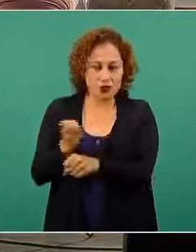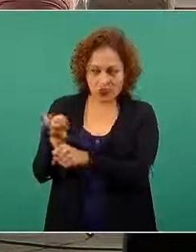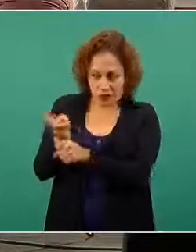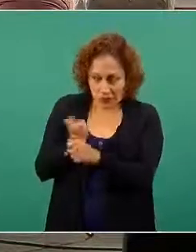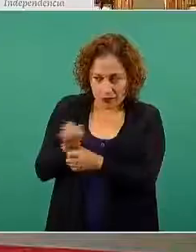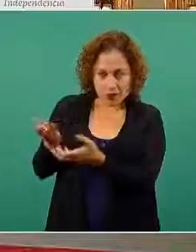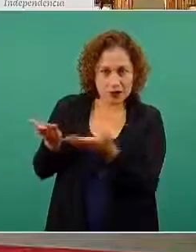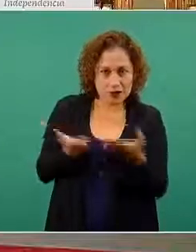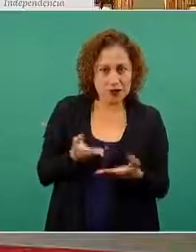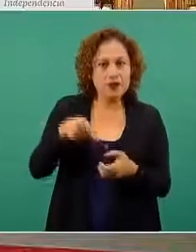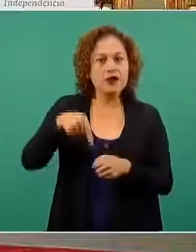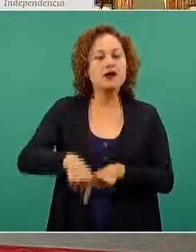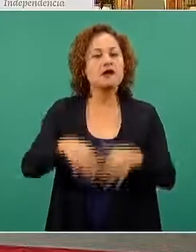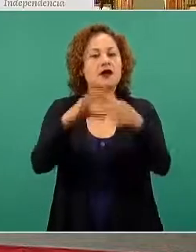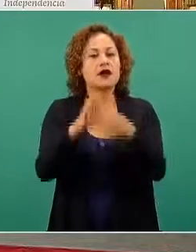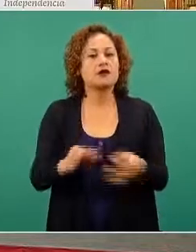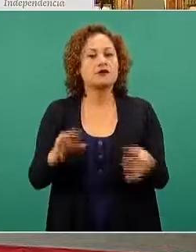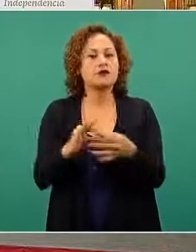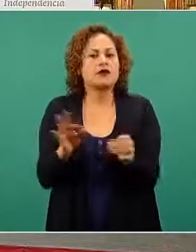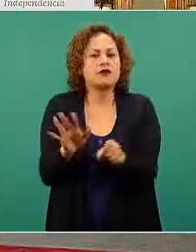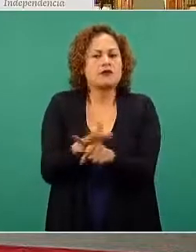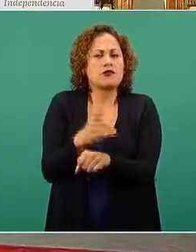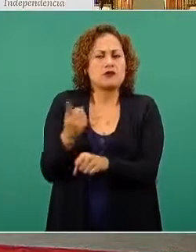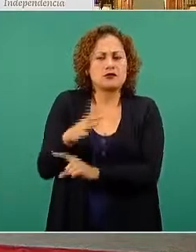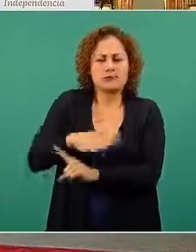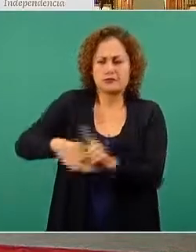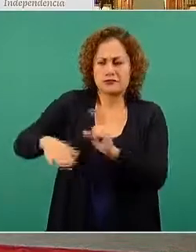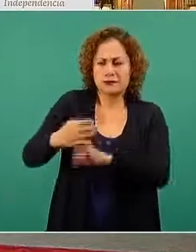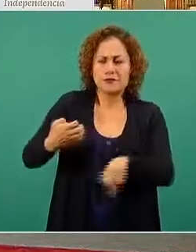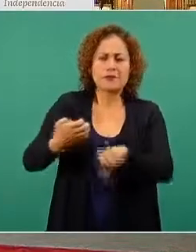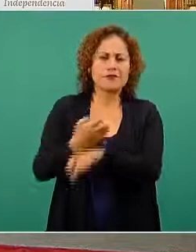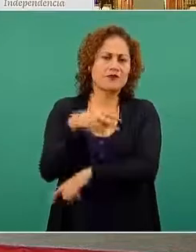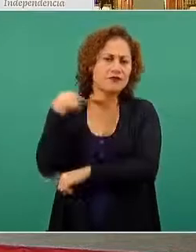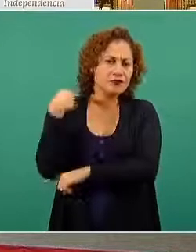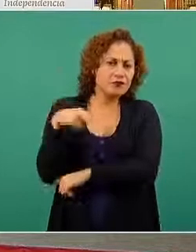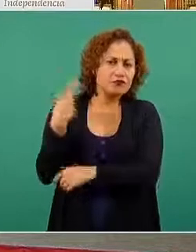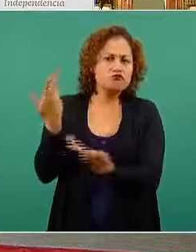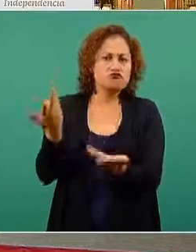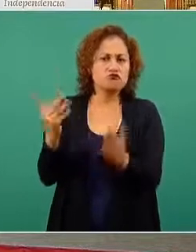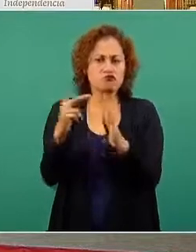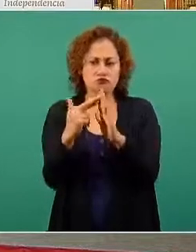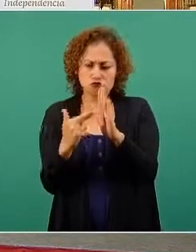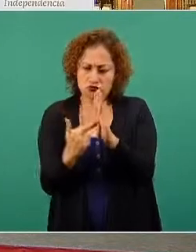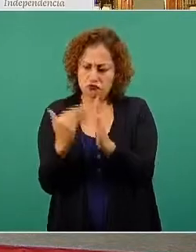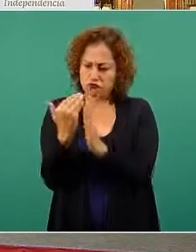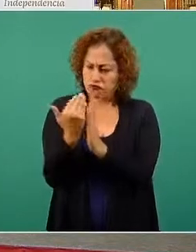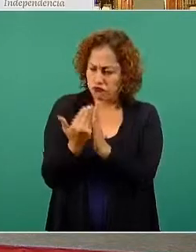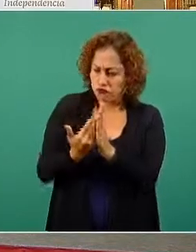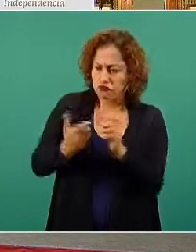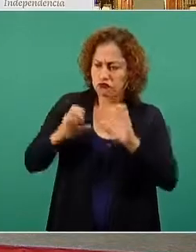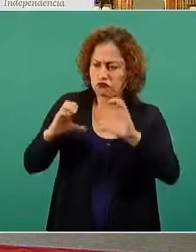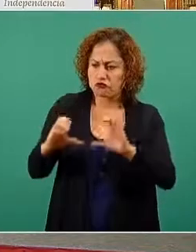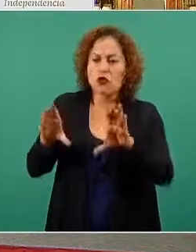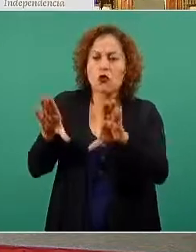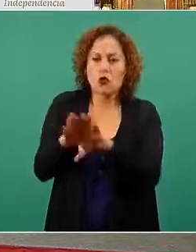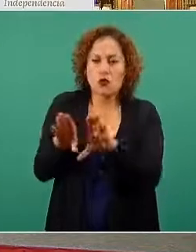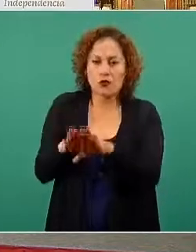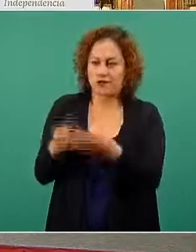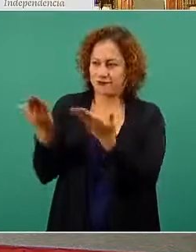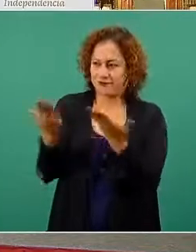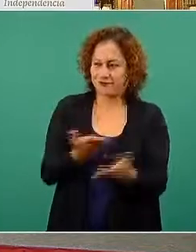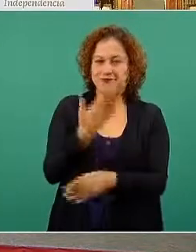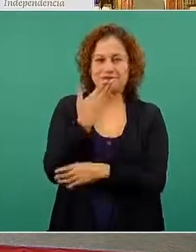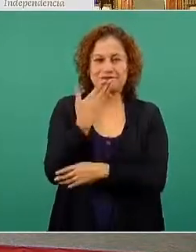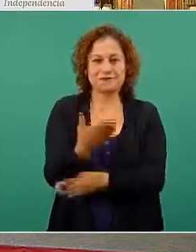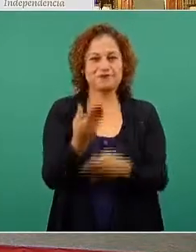son las actividades y las modalidades del trabajo en Veracruz. Muy bienvenido, doctor Ramos Alor. Muchísimas